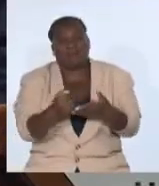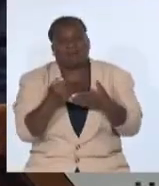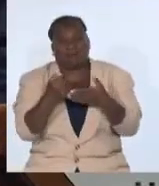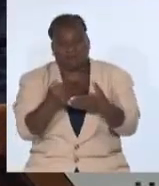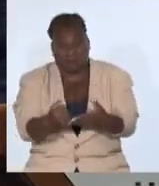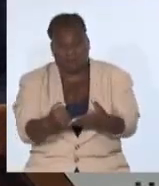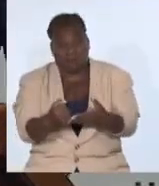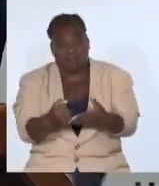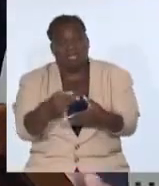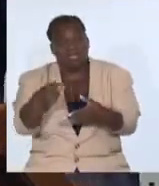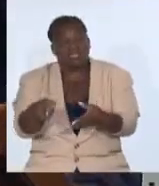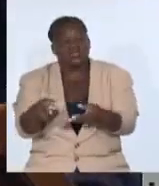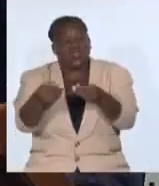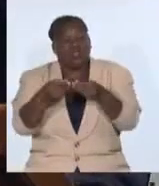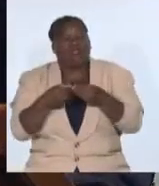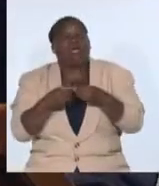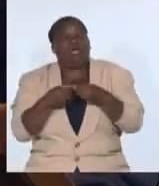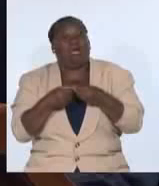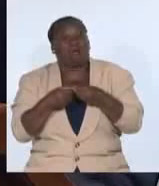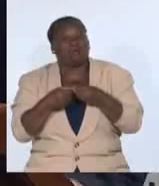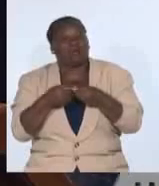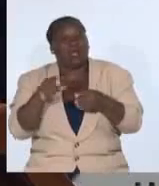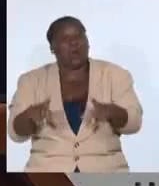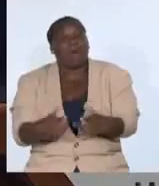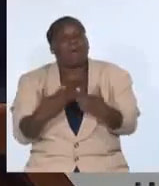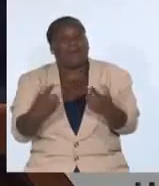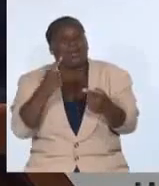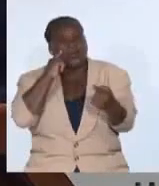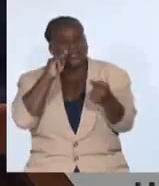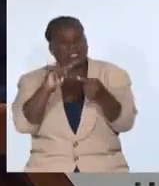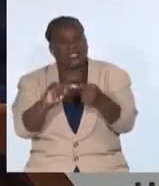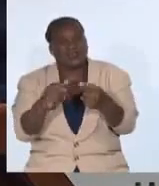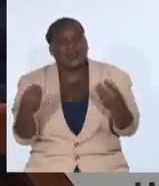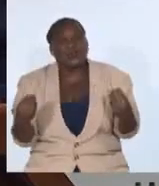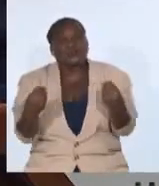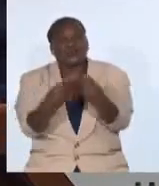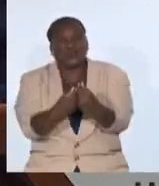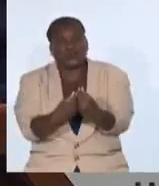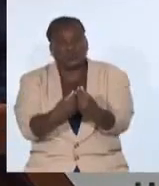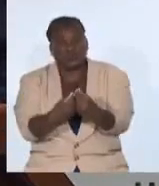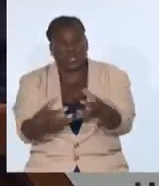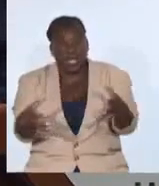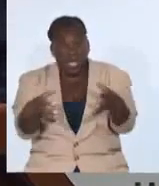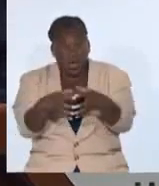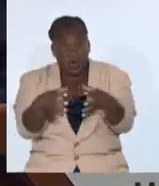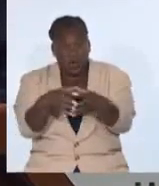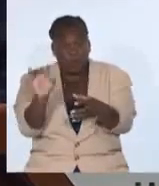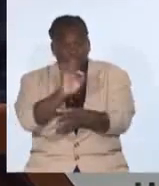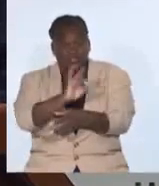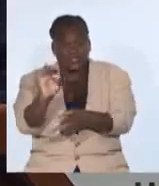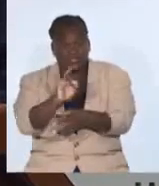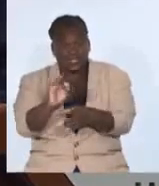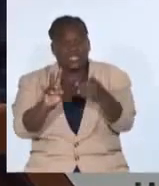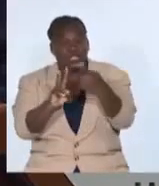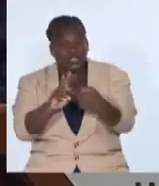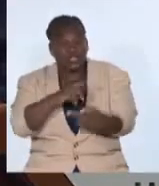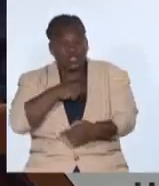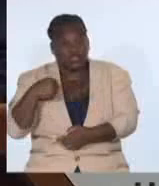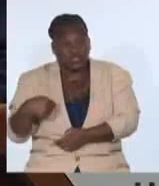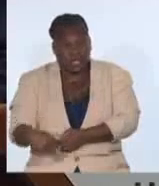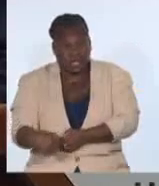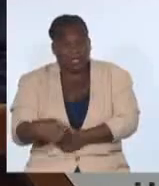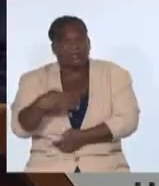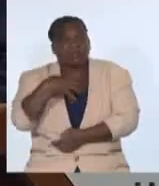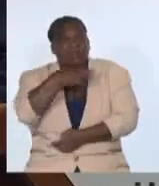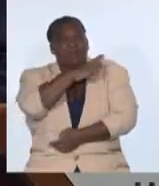hace posible todavía la misión colectiva el grupo de los setenta y siete y China tiene la